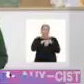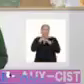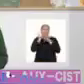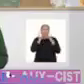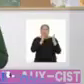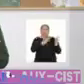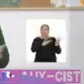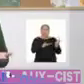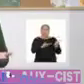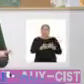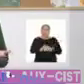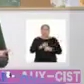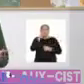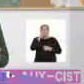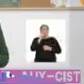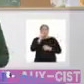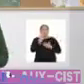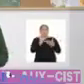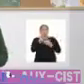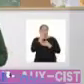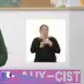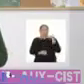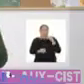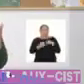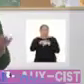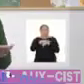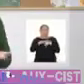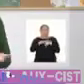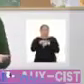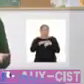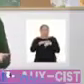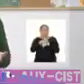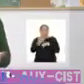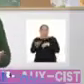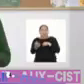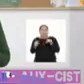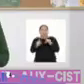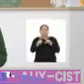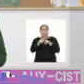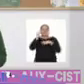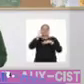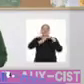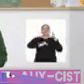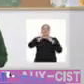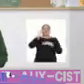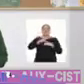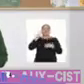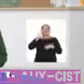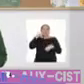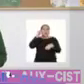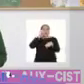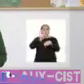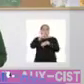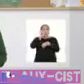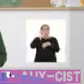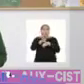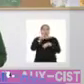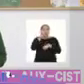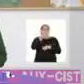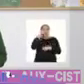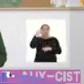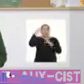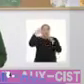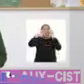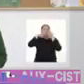maestro. Hay un poco de ambas cosas, de planear y de construir. Lo que les puedo recomendar es que